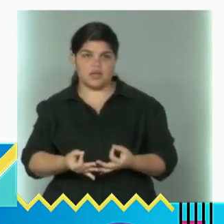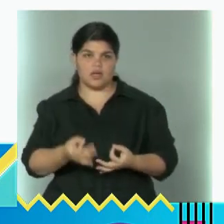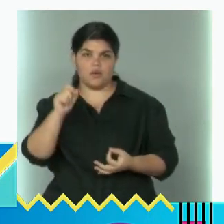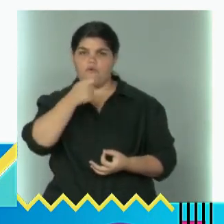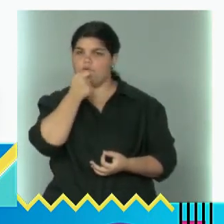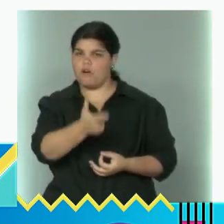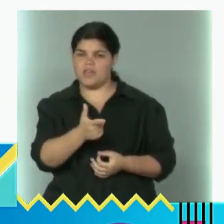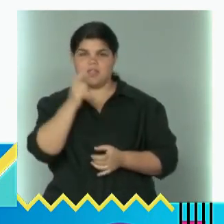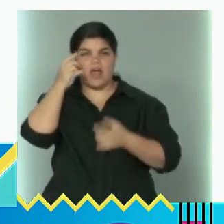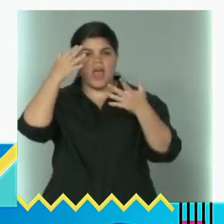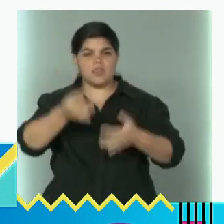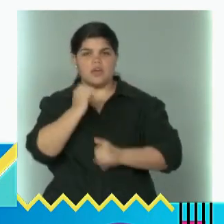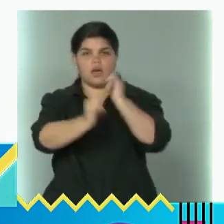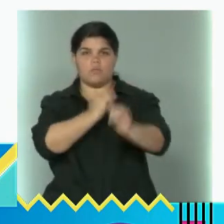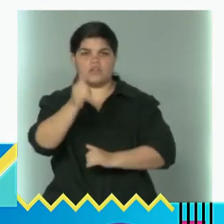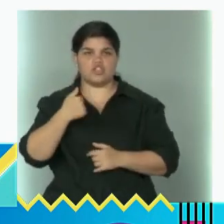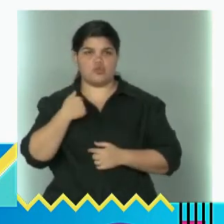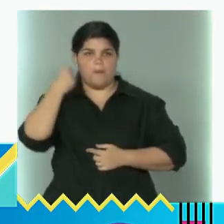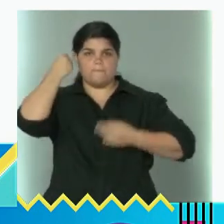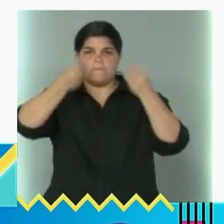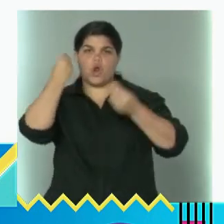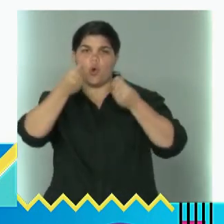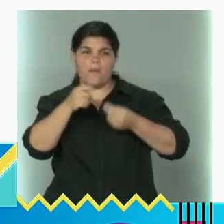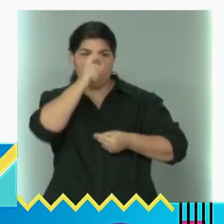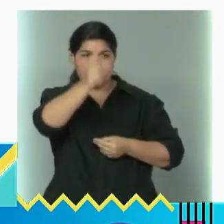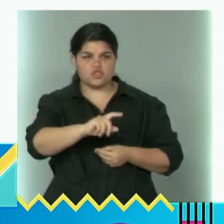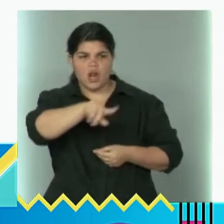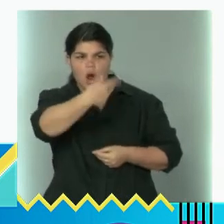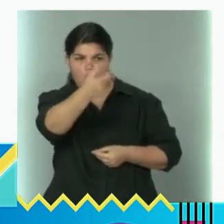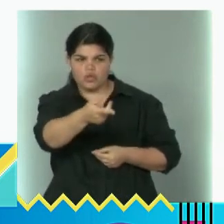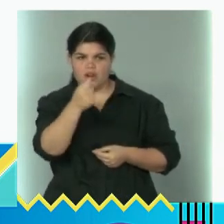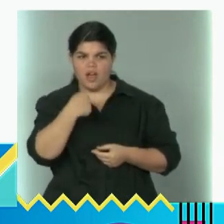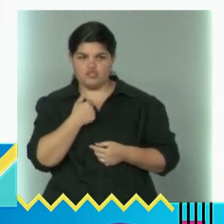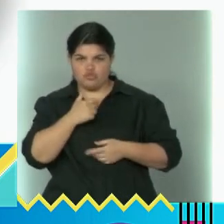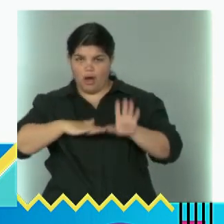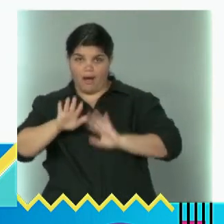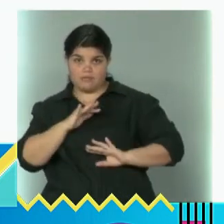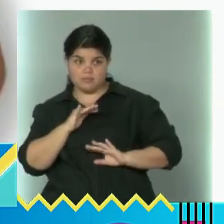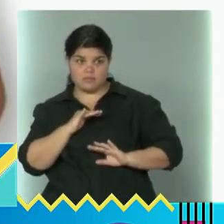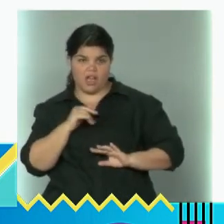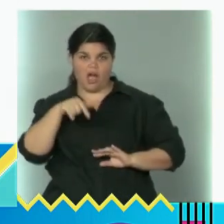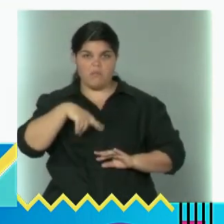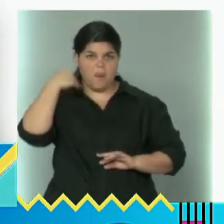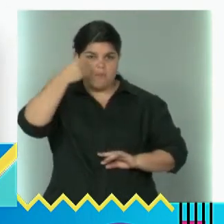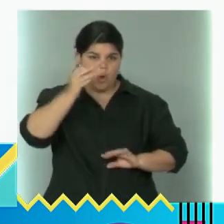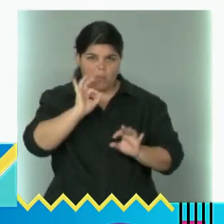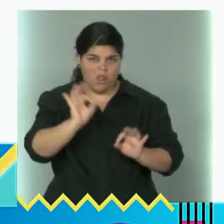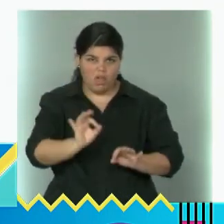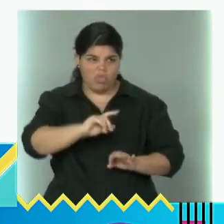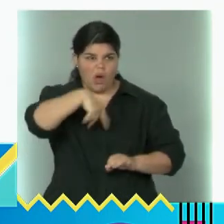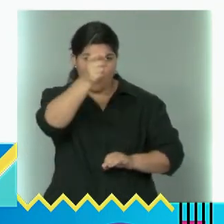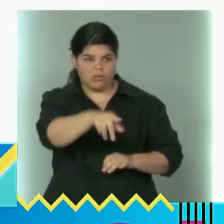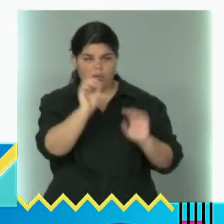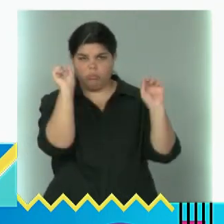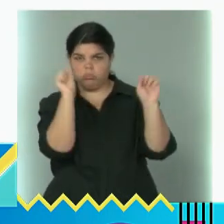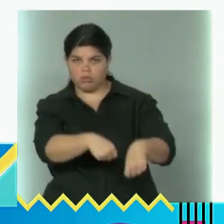ética. Si yo tengo preocupación por qué le sucede al otro, dado lo que yo hago, hay ética. Si a mí no me preocupa lo que le pasa al